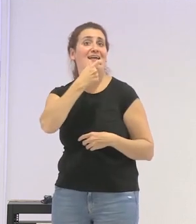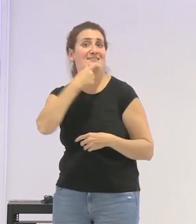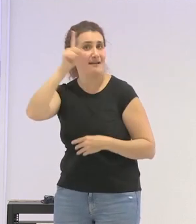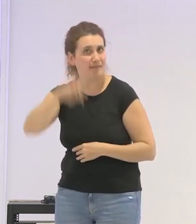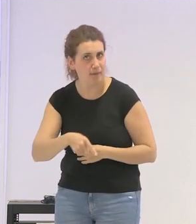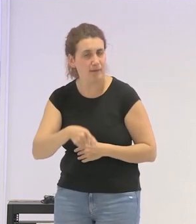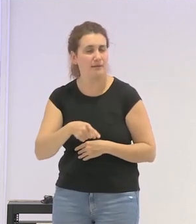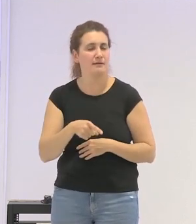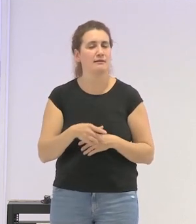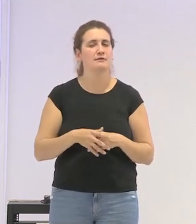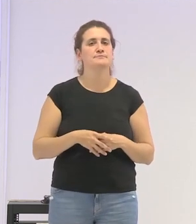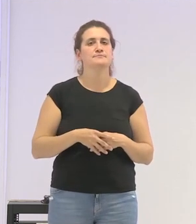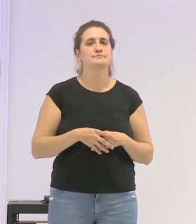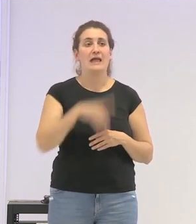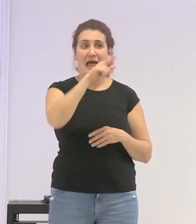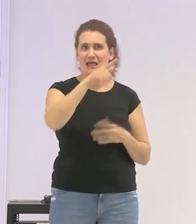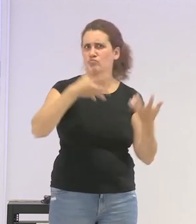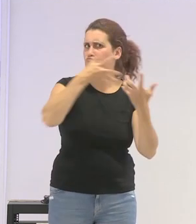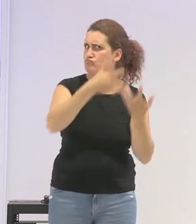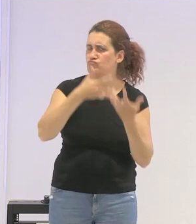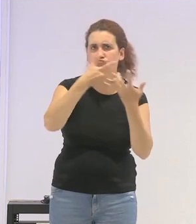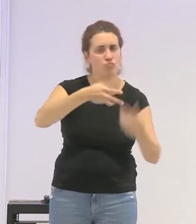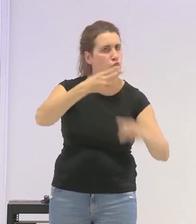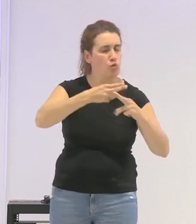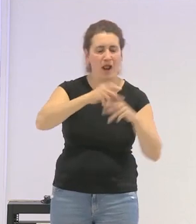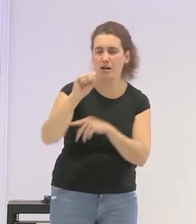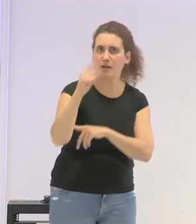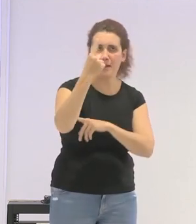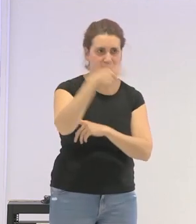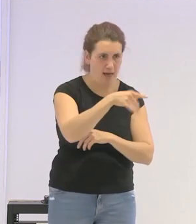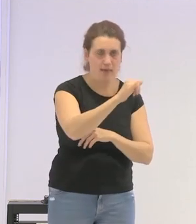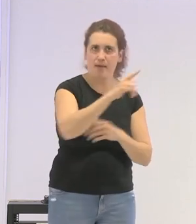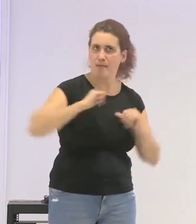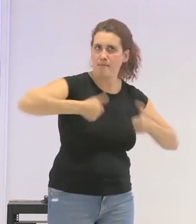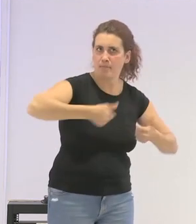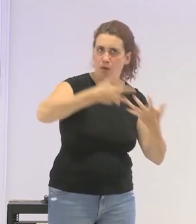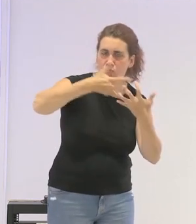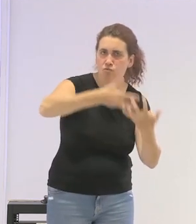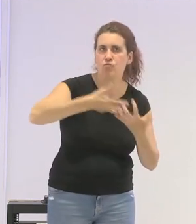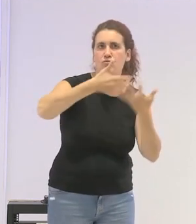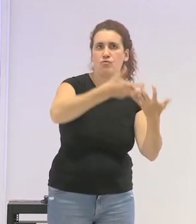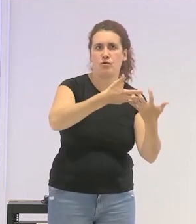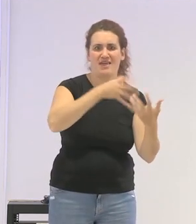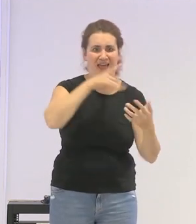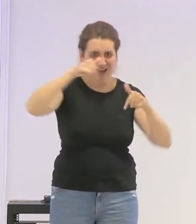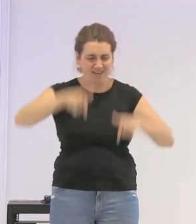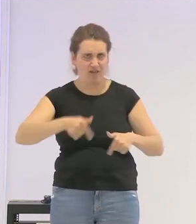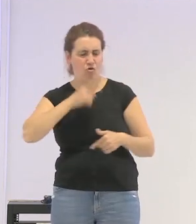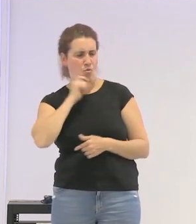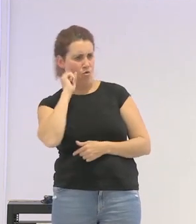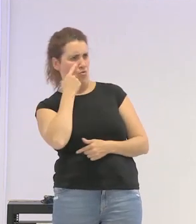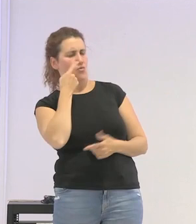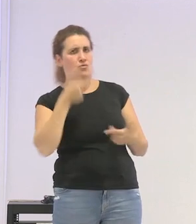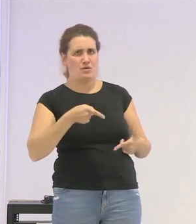Ahí es donde se han empezado las batallas más duras y luego cosas que nosotras leíamos aquí decíamos, esto, ¿cómo es posible que haya